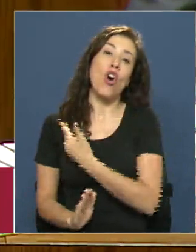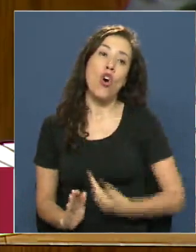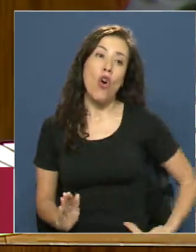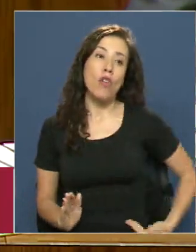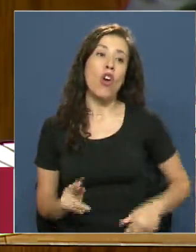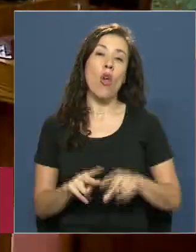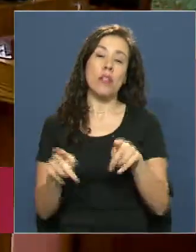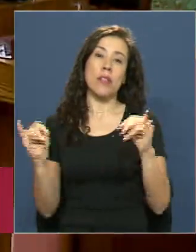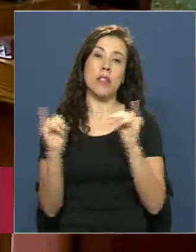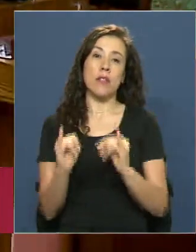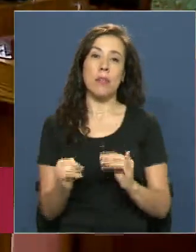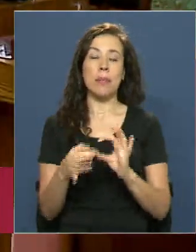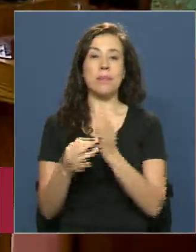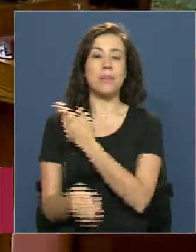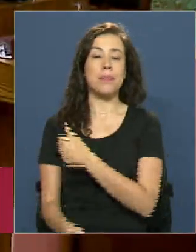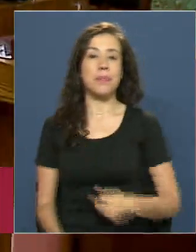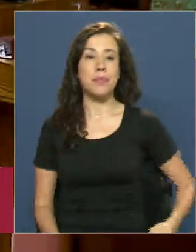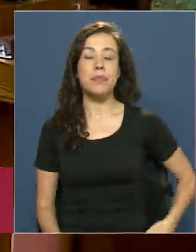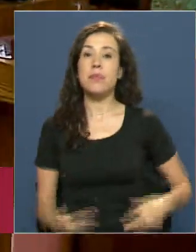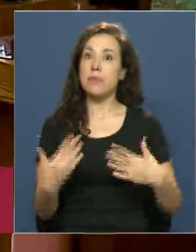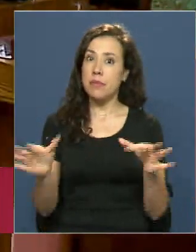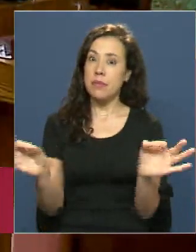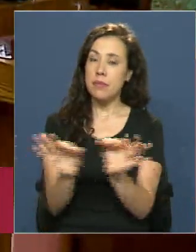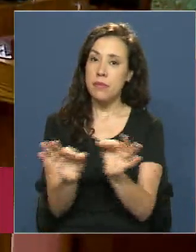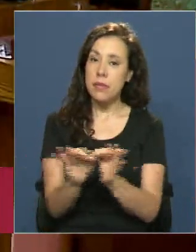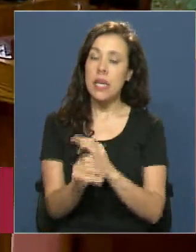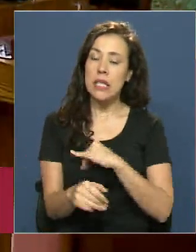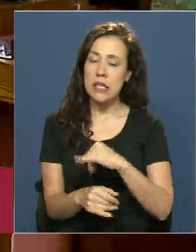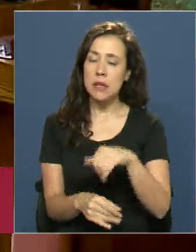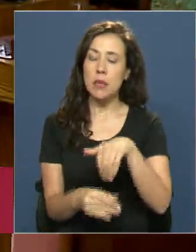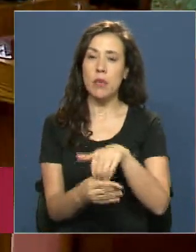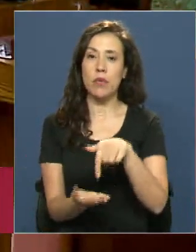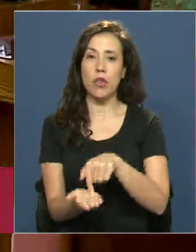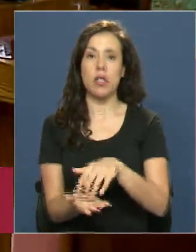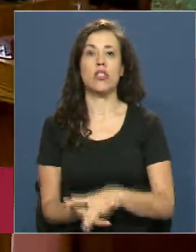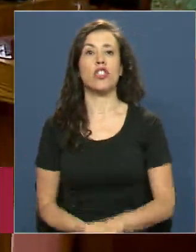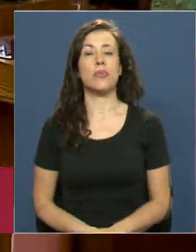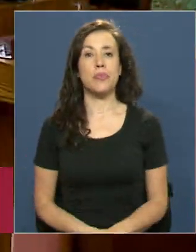hace. Gracias, presidente. Muy bien. Hecho el punto, seguimos con la votación.